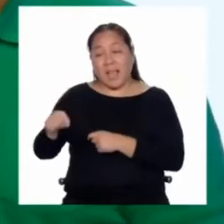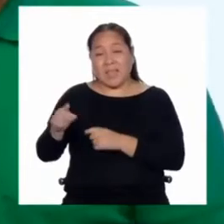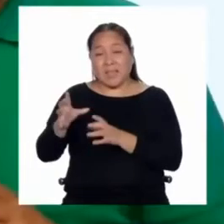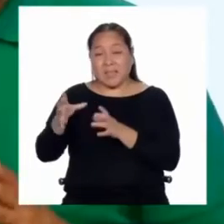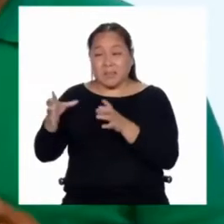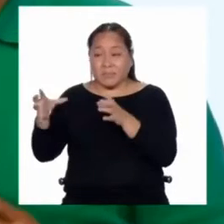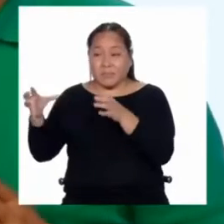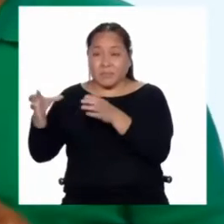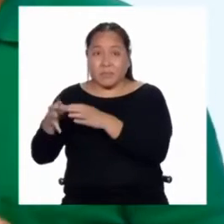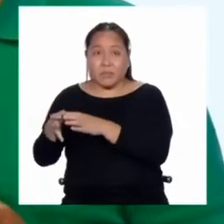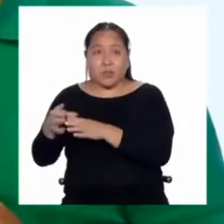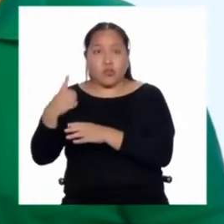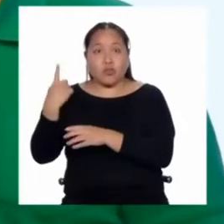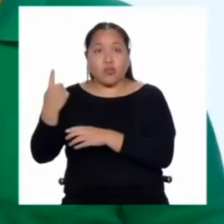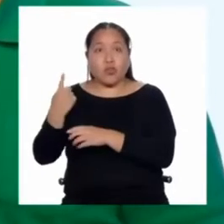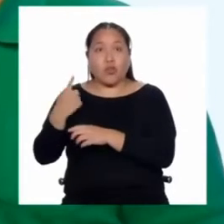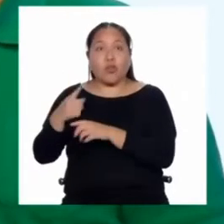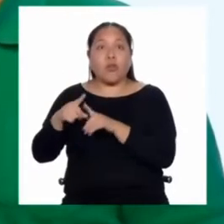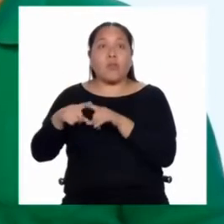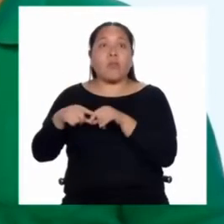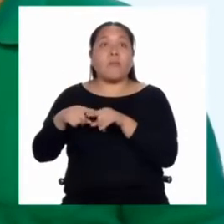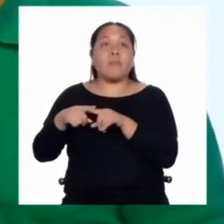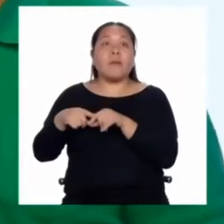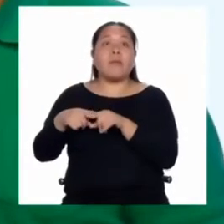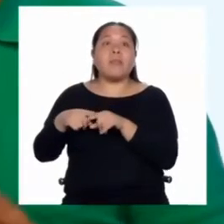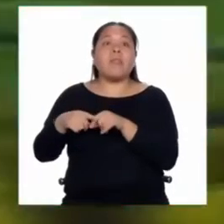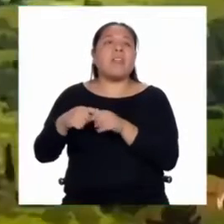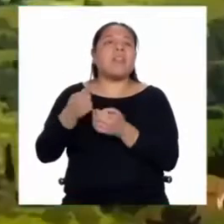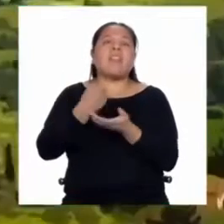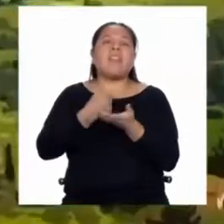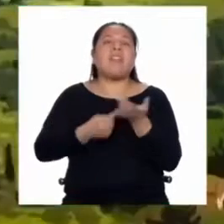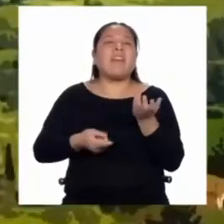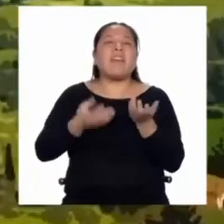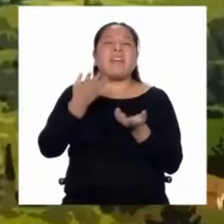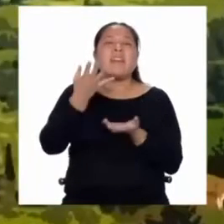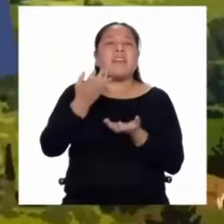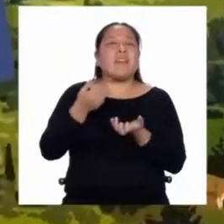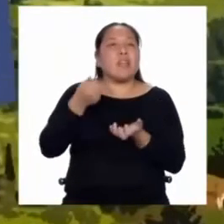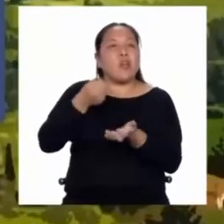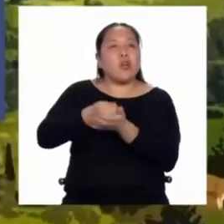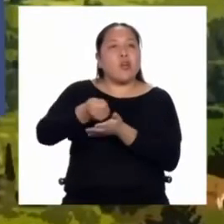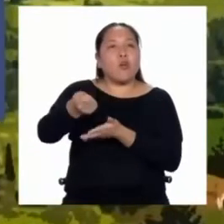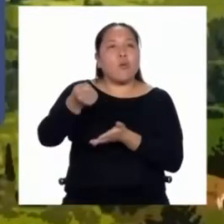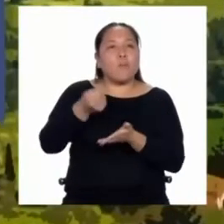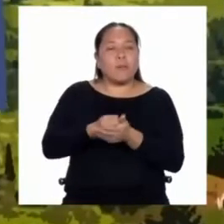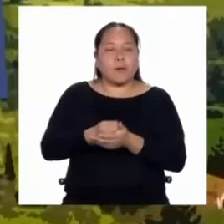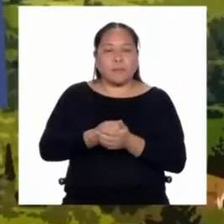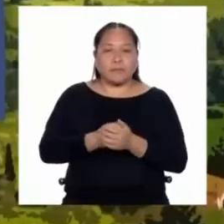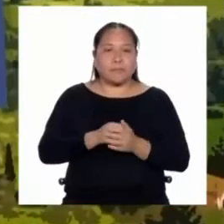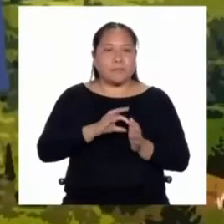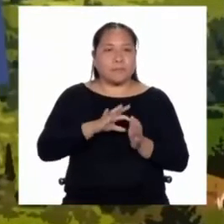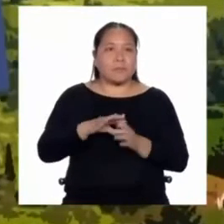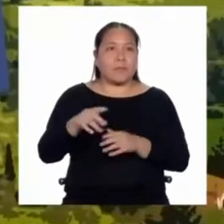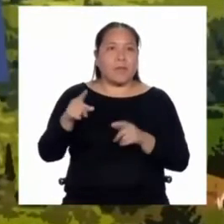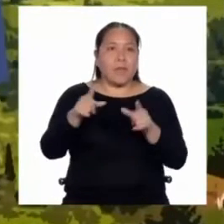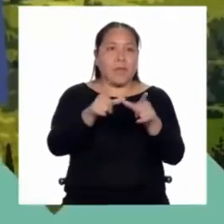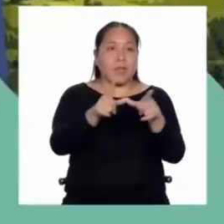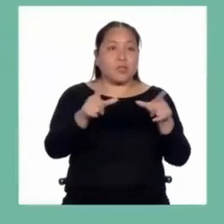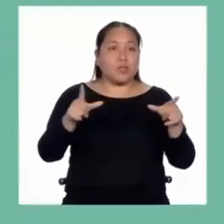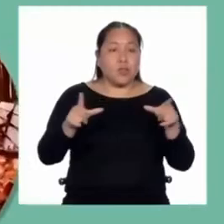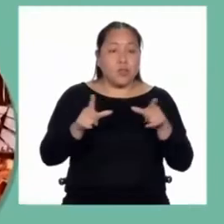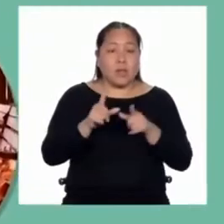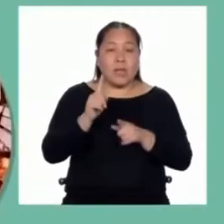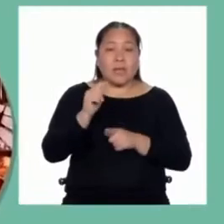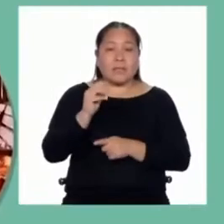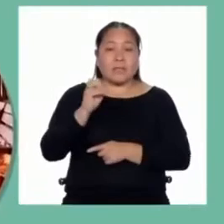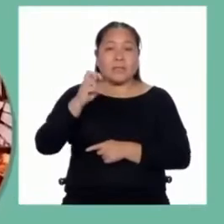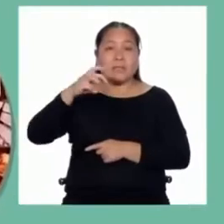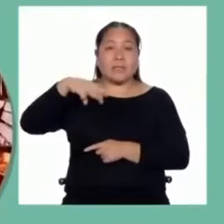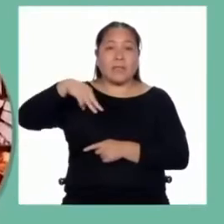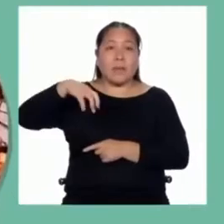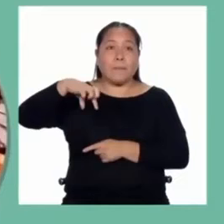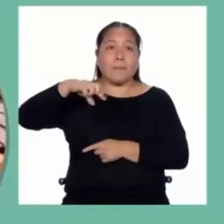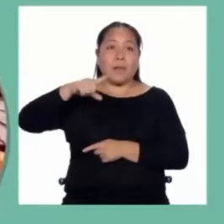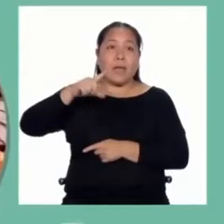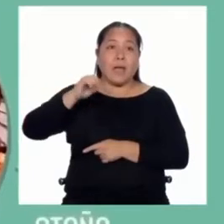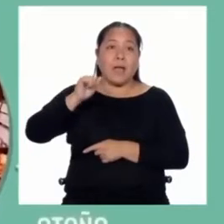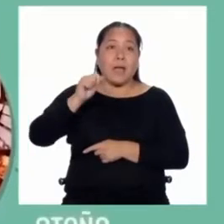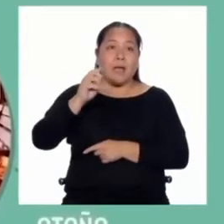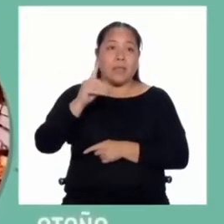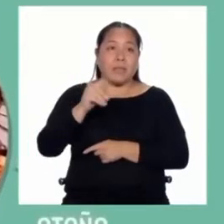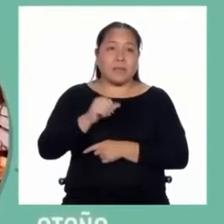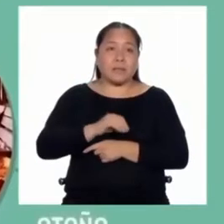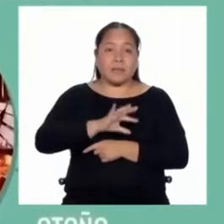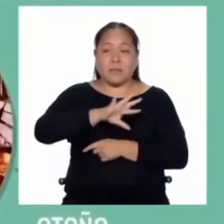agricultura cultiva de acuerdo con la demanda del mercado exterior. Las zonas templadas reciben este curioso nombre porque se diferencia el